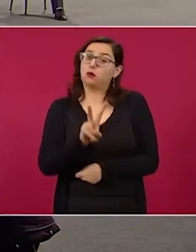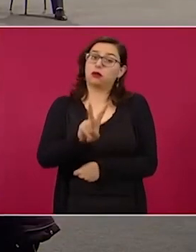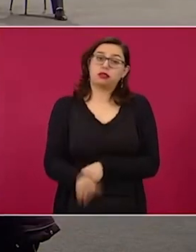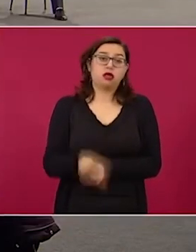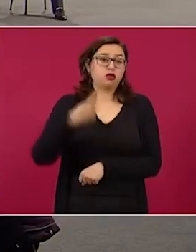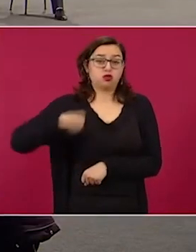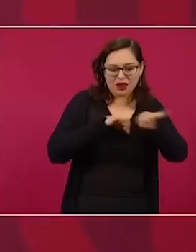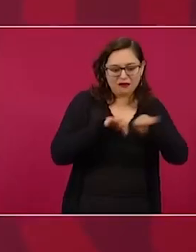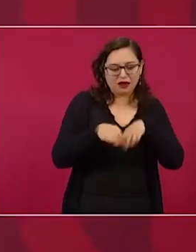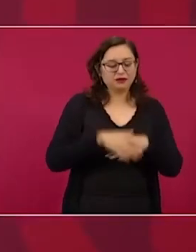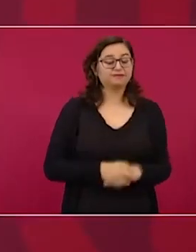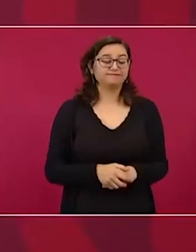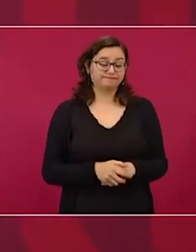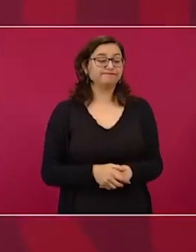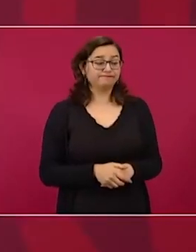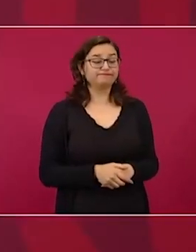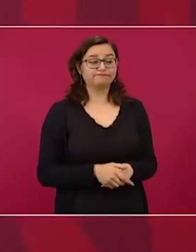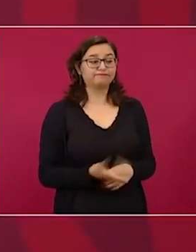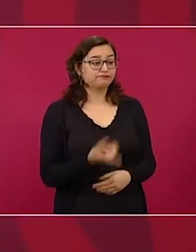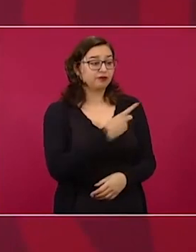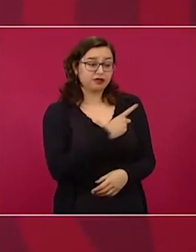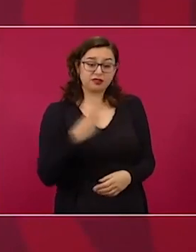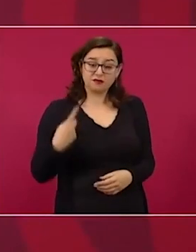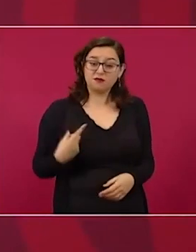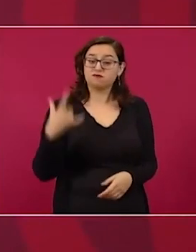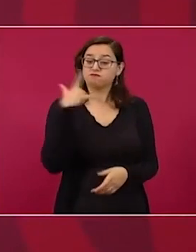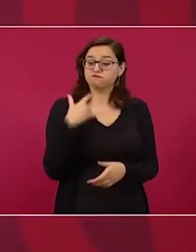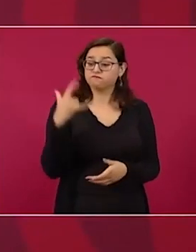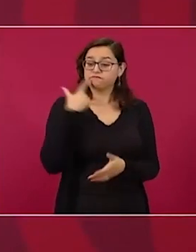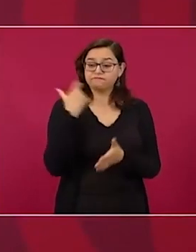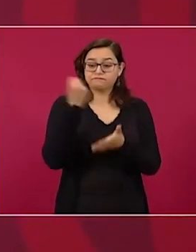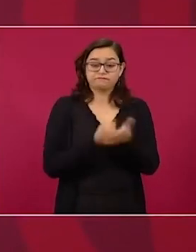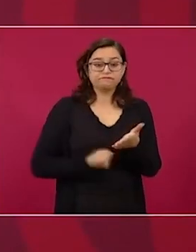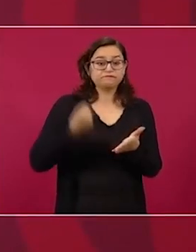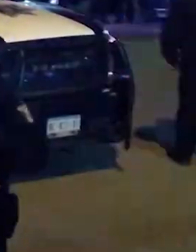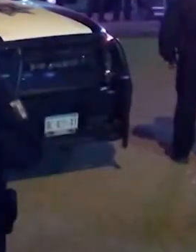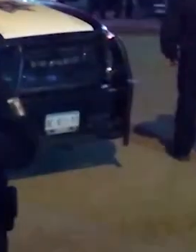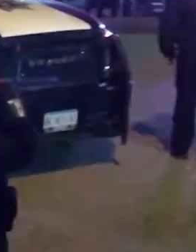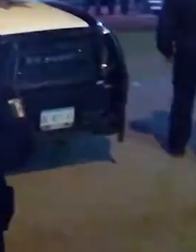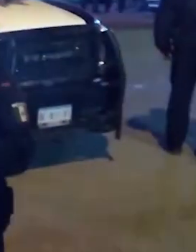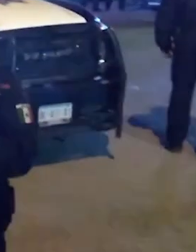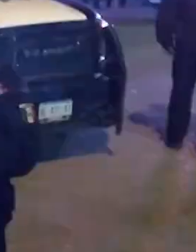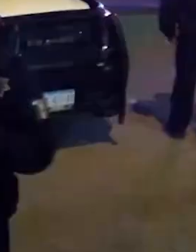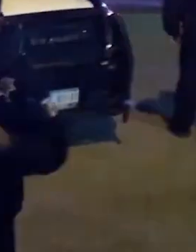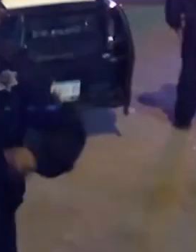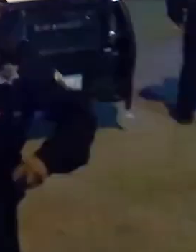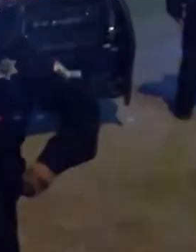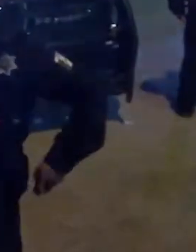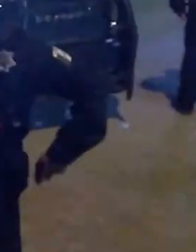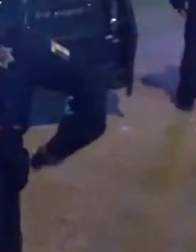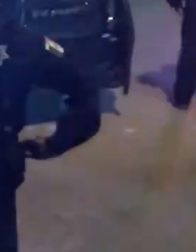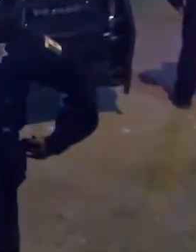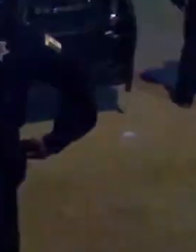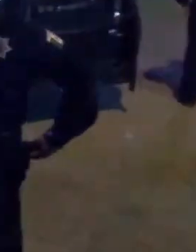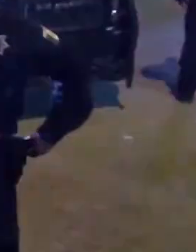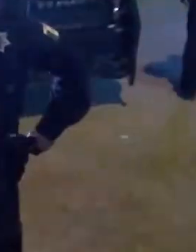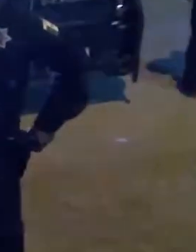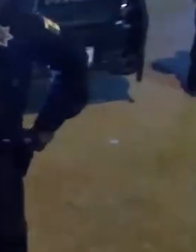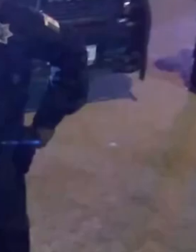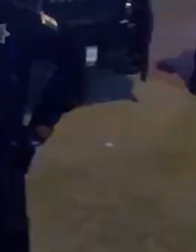una demanda de tipo laboral a un crimen y no es responsable adelantar ningún juicio vicente calderón voz de américa tijuana